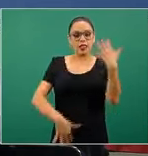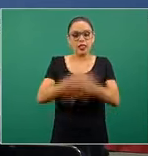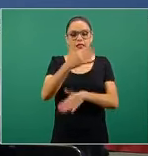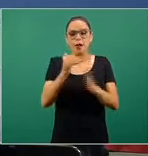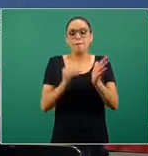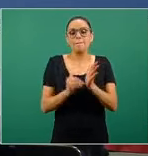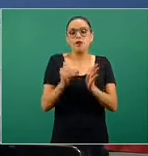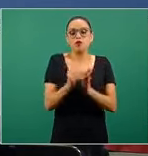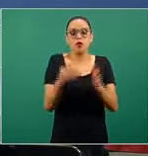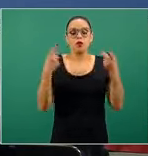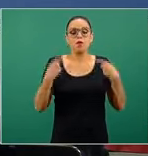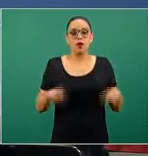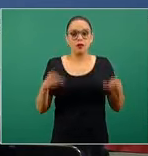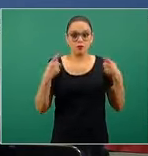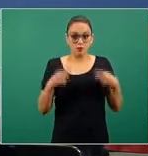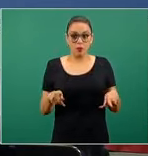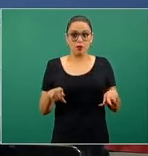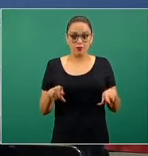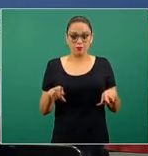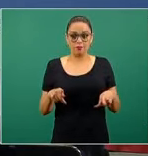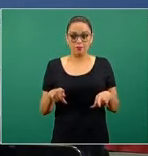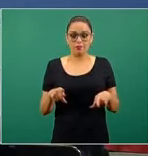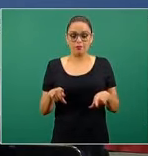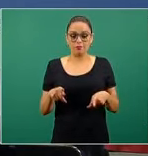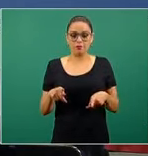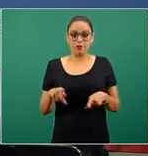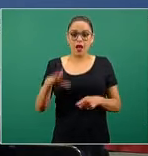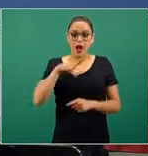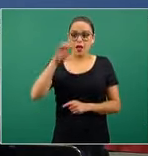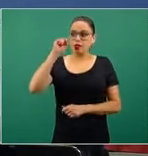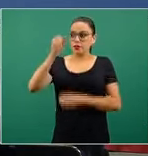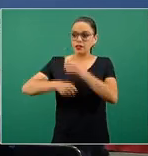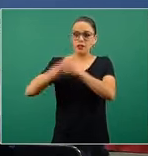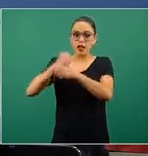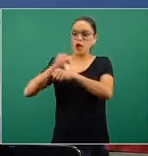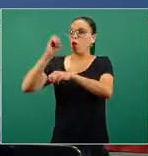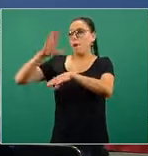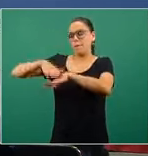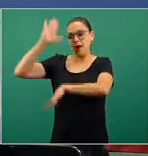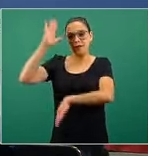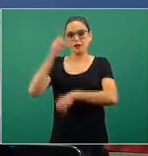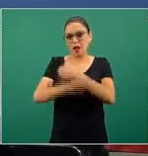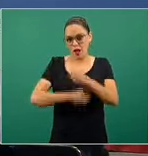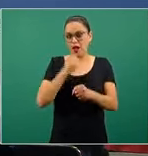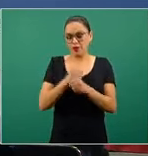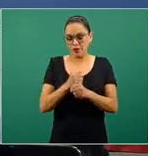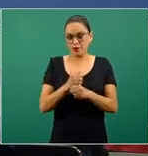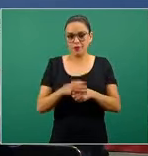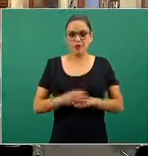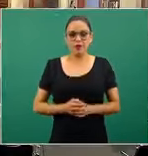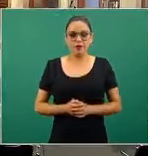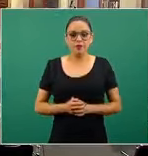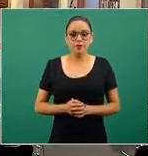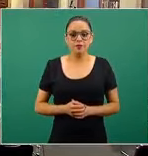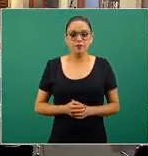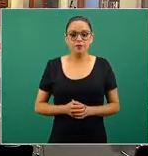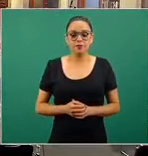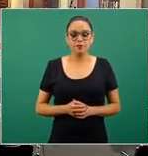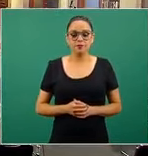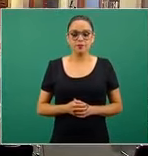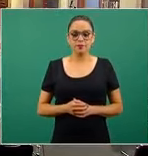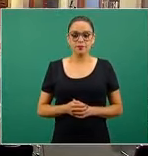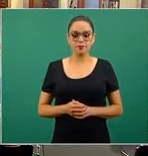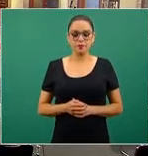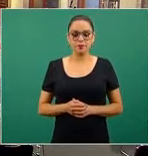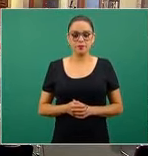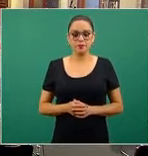millones de personas, hablando de todas estas personas que tienen 60 o más años, y pues bueno, en las siguientes,